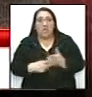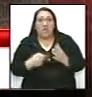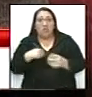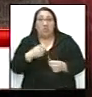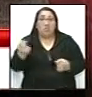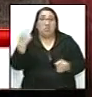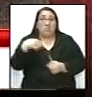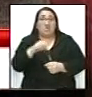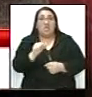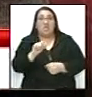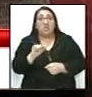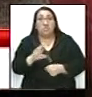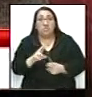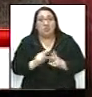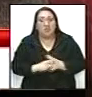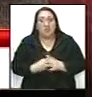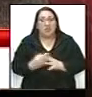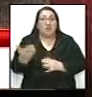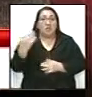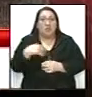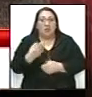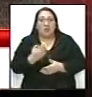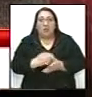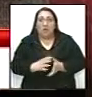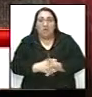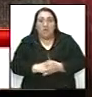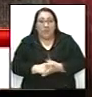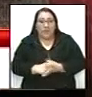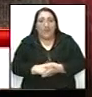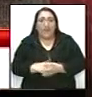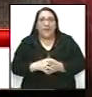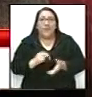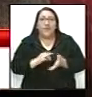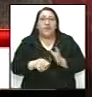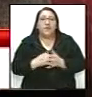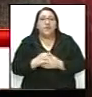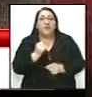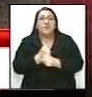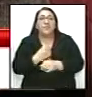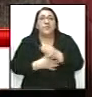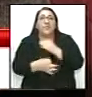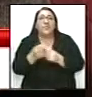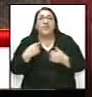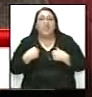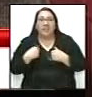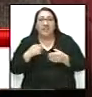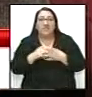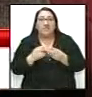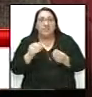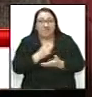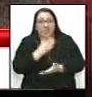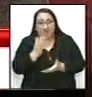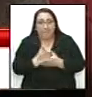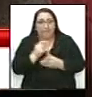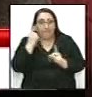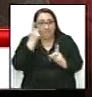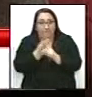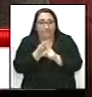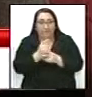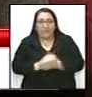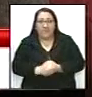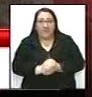sur, recién estamos llegando y le estamos transmitiendo a usted, señora presidenta, porque caso contrario vamos a tener muchos problemas hacia adelante. Por otro